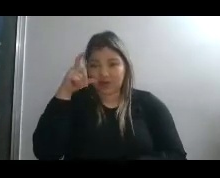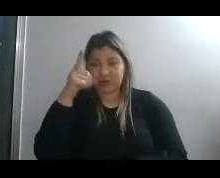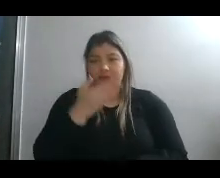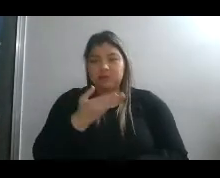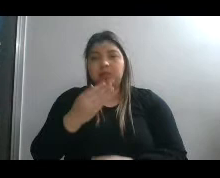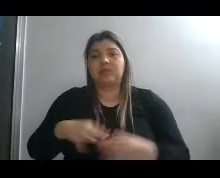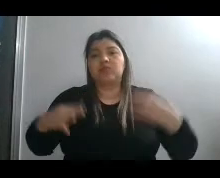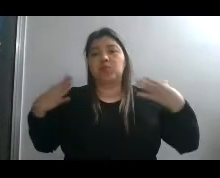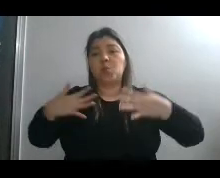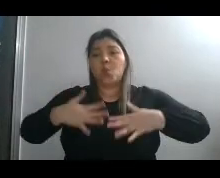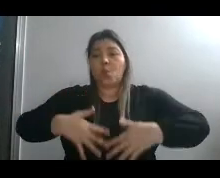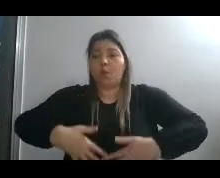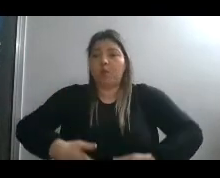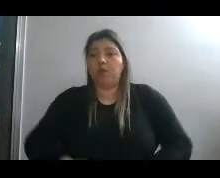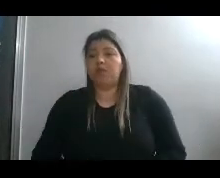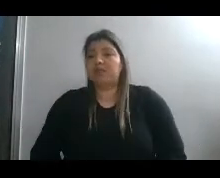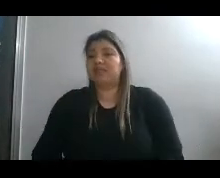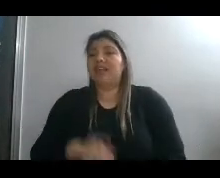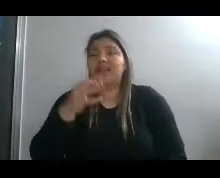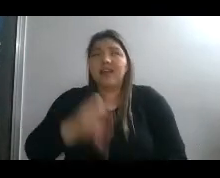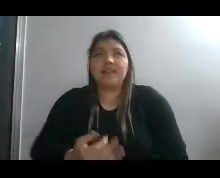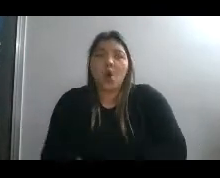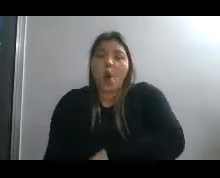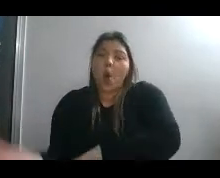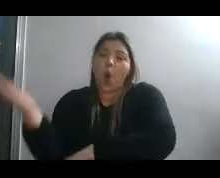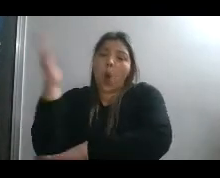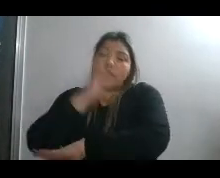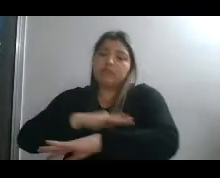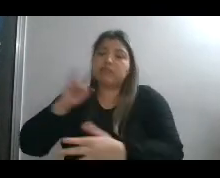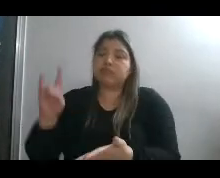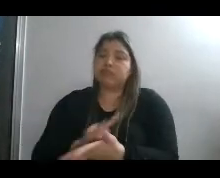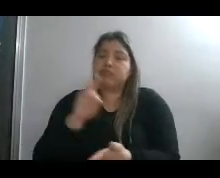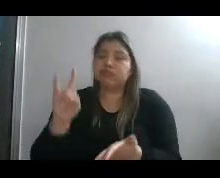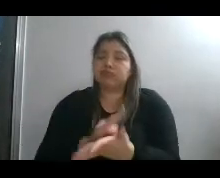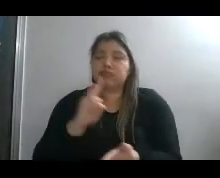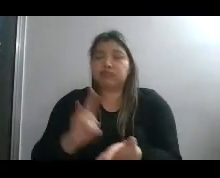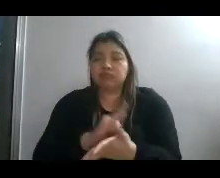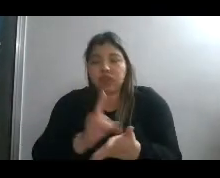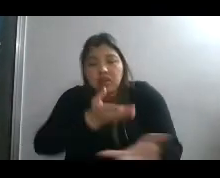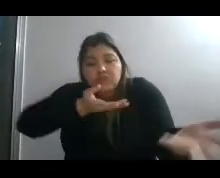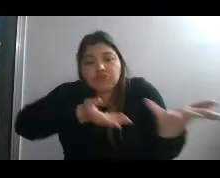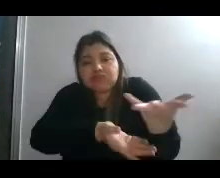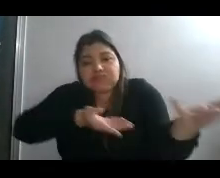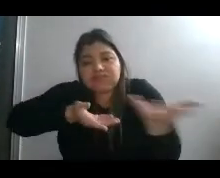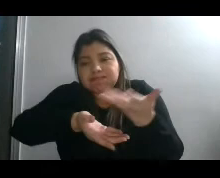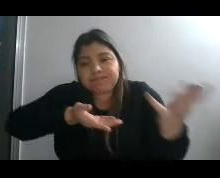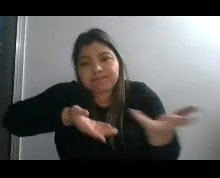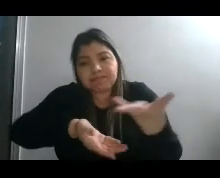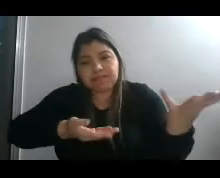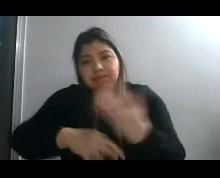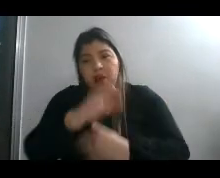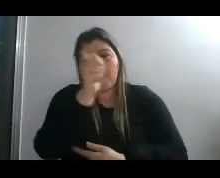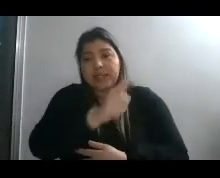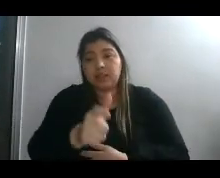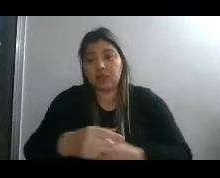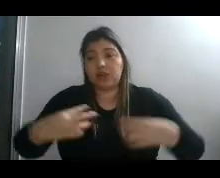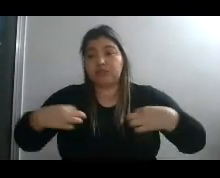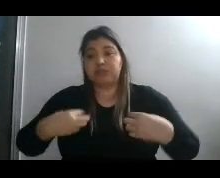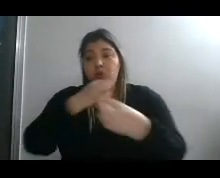utilizar durante todas las atenciones de los pacientes, lo dice el consenso, va por encima del